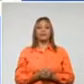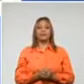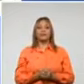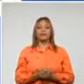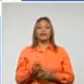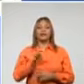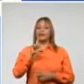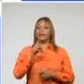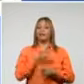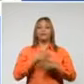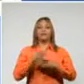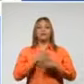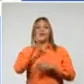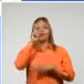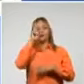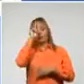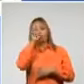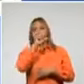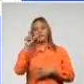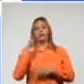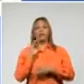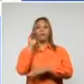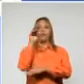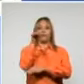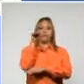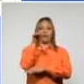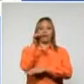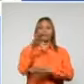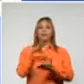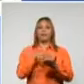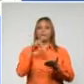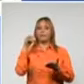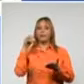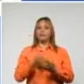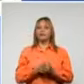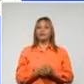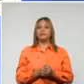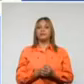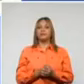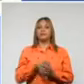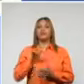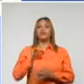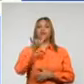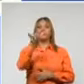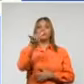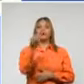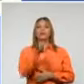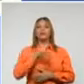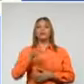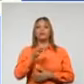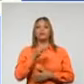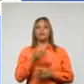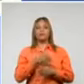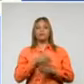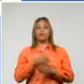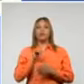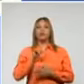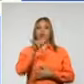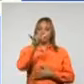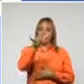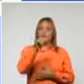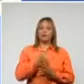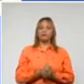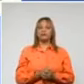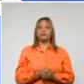Lisa, Puentes Grandes en Plaza de la Revolución, Boyeros en el municipio de igual nombre, Cristóbal Labra